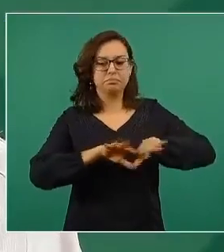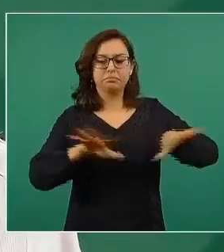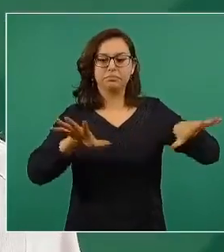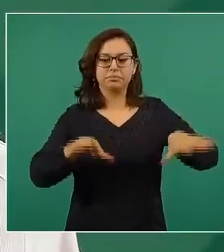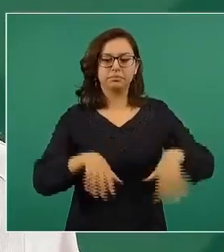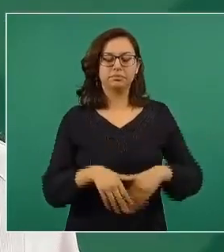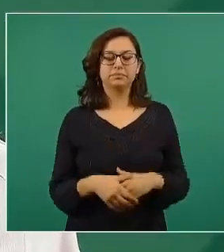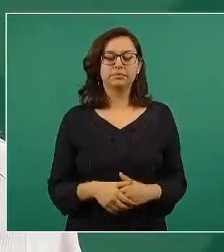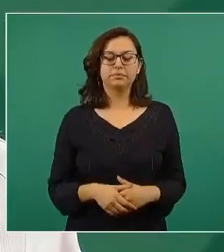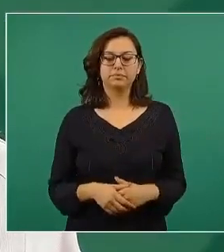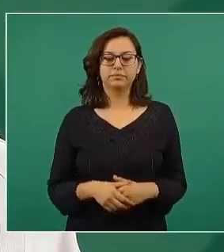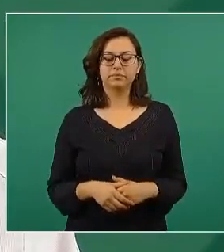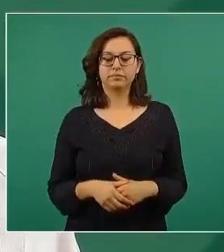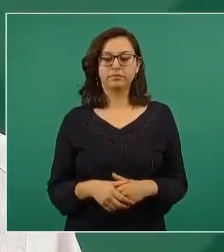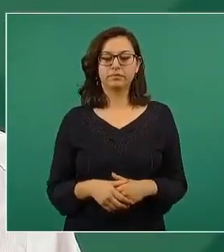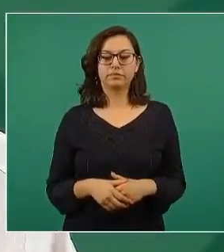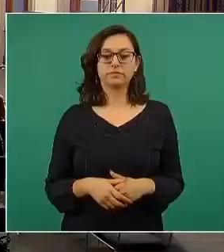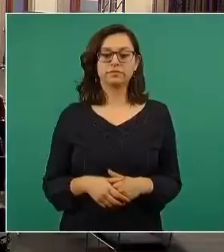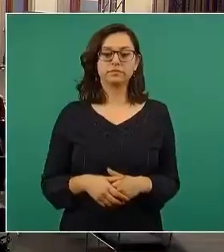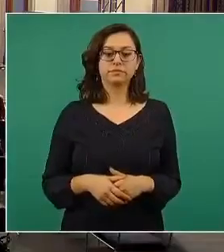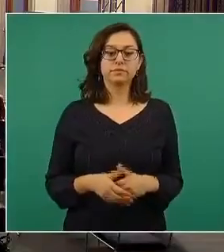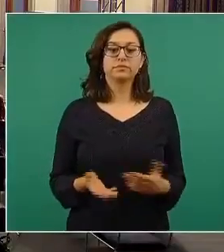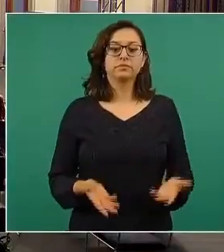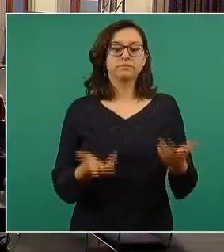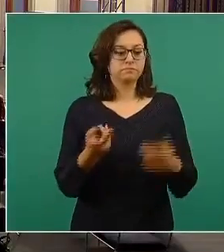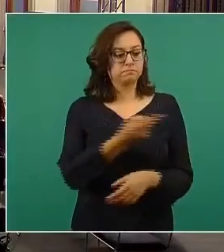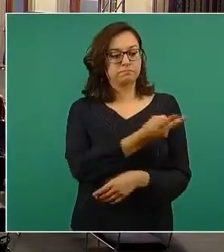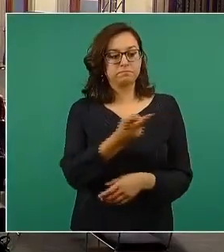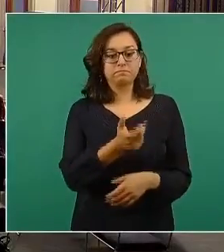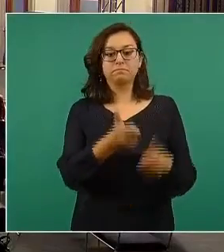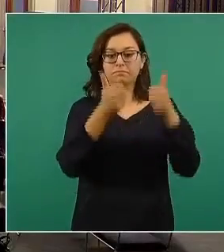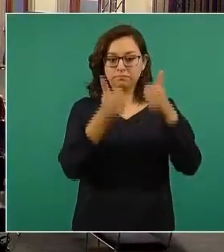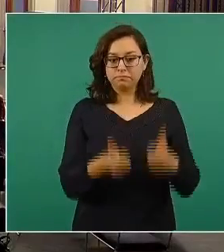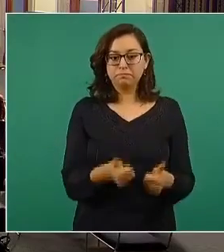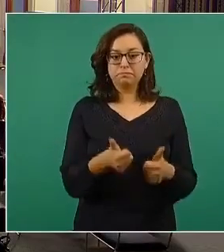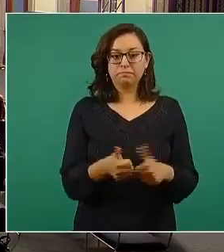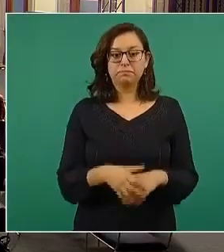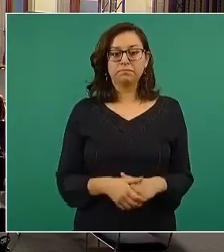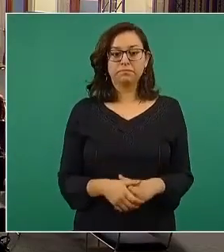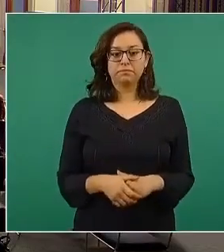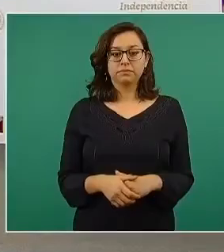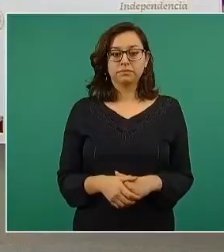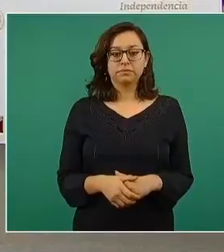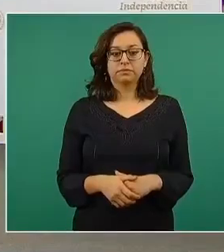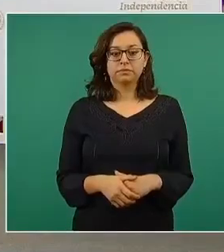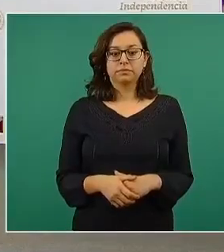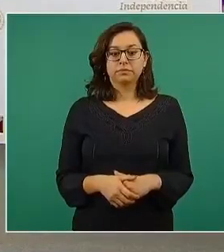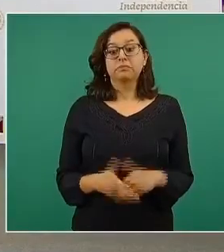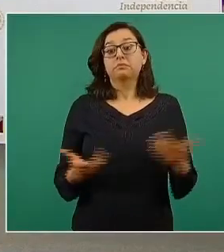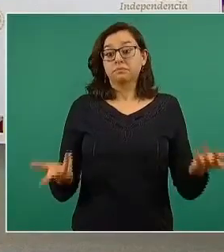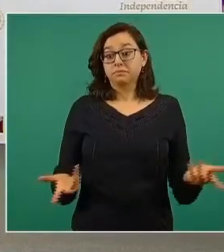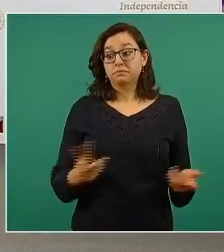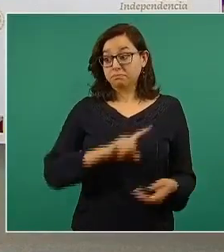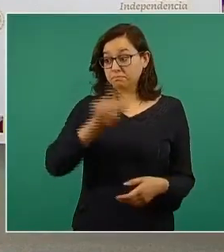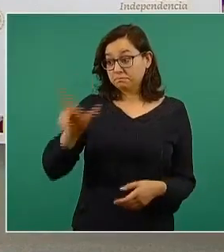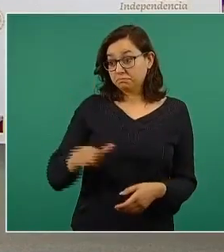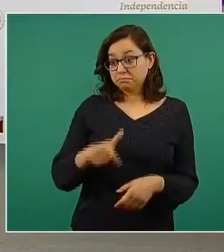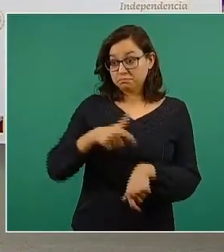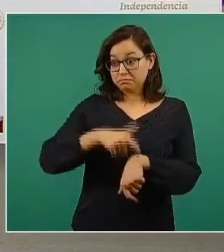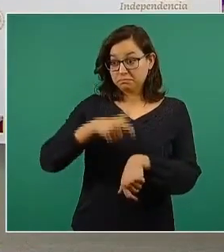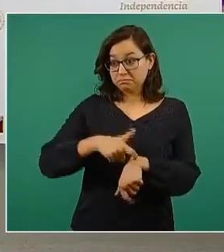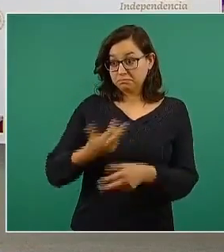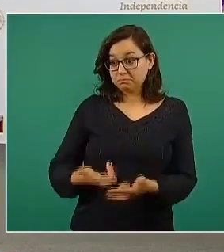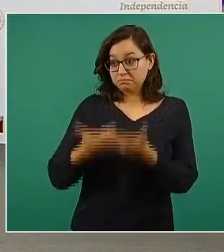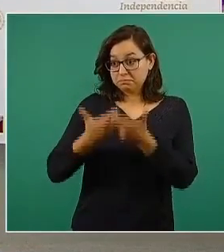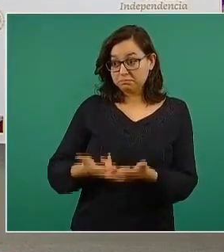de distintas oficinas. Les dejo con ellos y, por supuesto, si da tiempo, pues abrir siempre a preguntas y